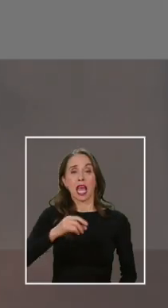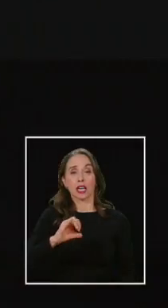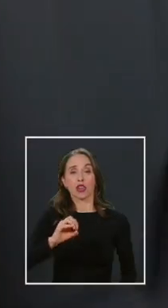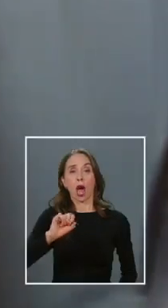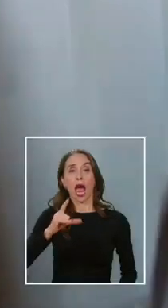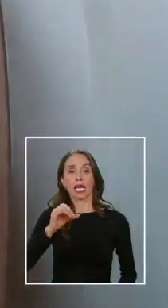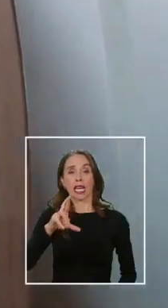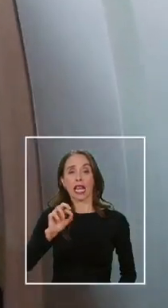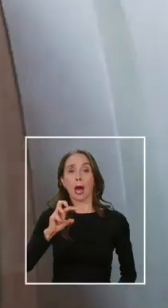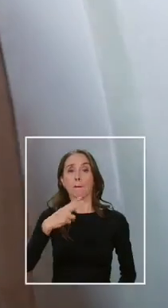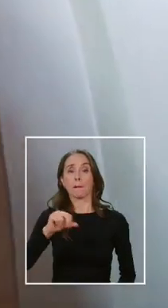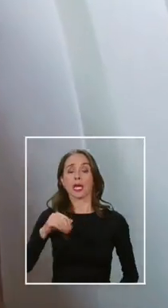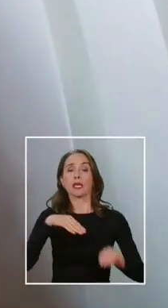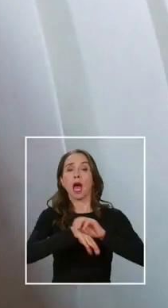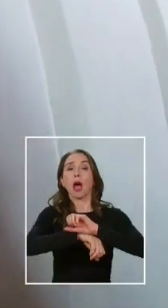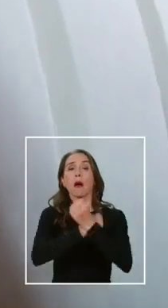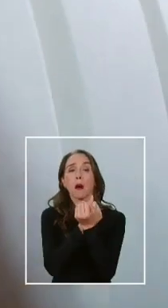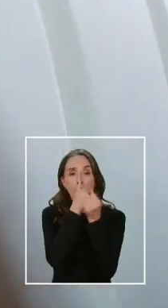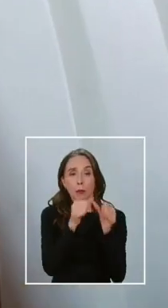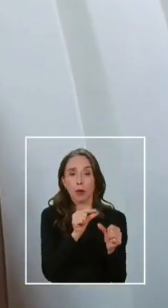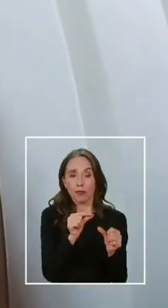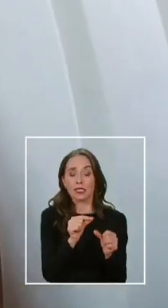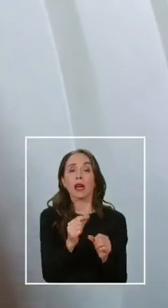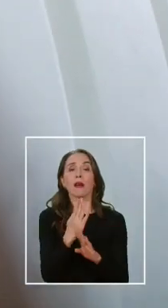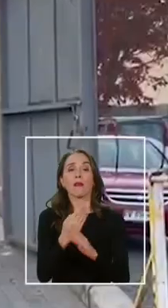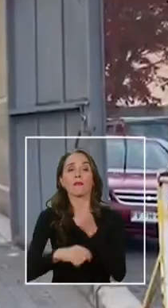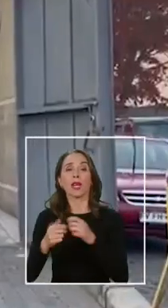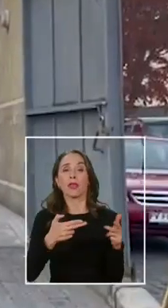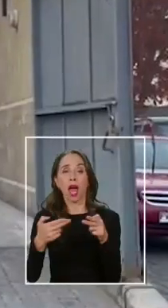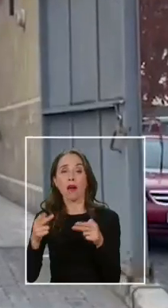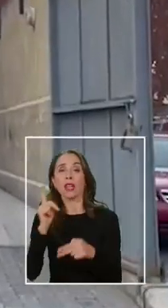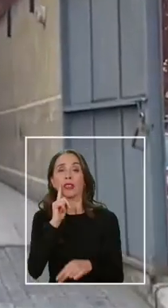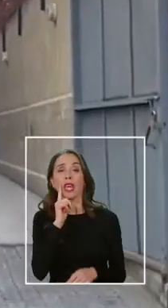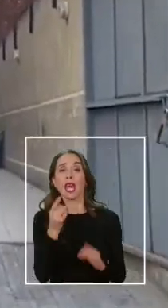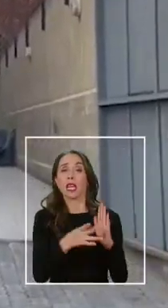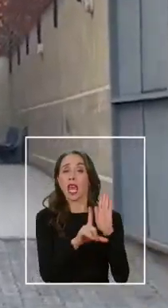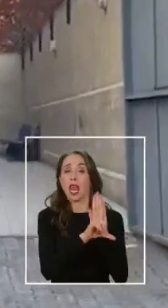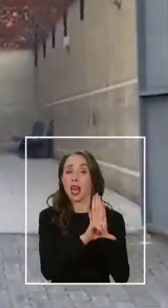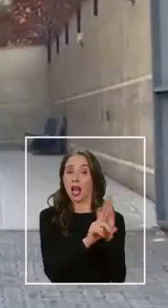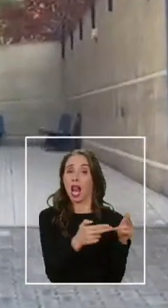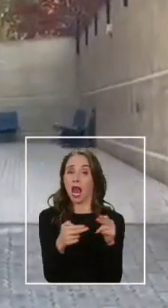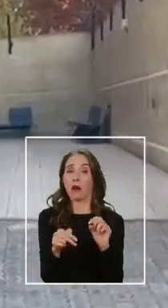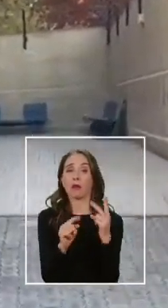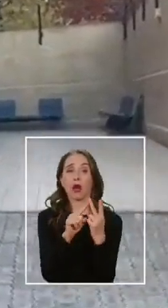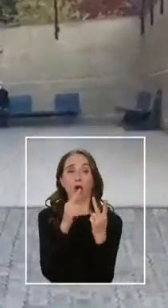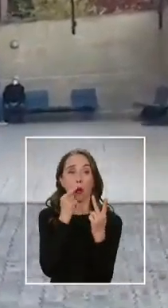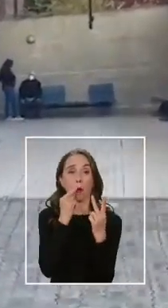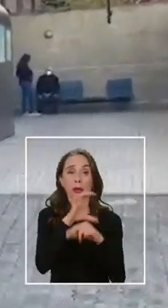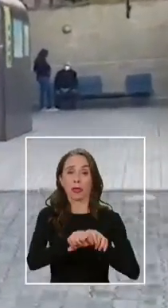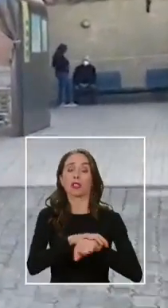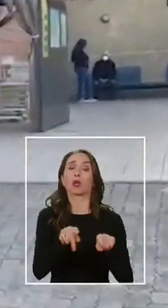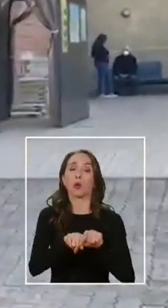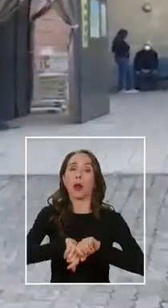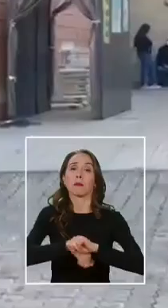está en prisión preventiva por tráfico y tenencia ilegal de armas de fuego, al igual que el segundo detenido.